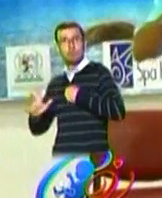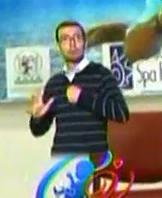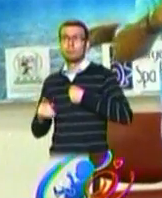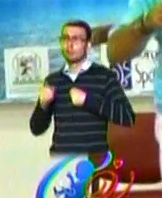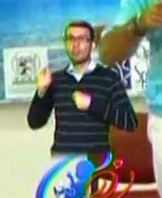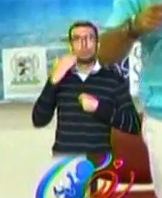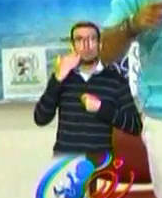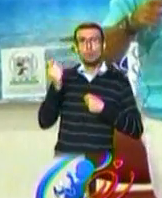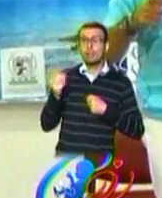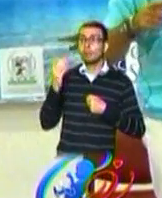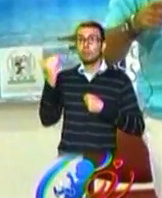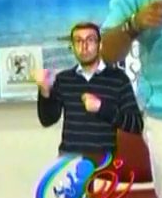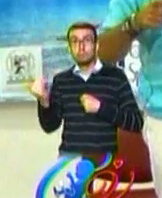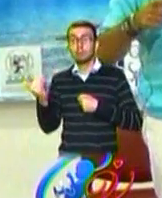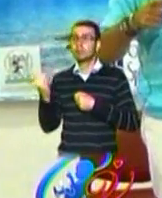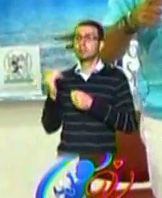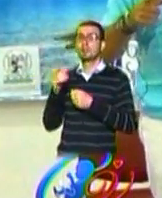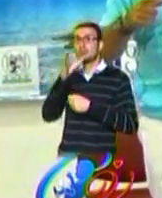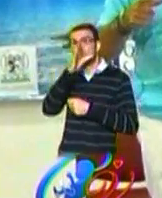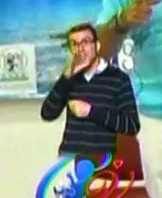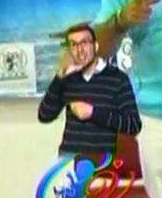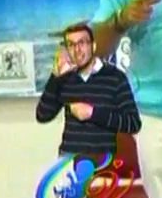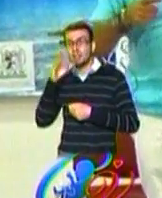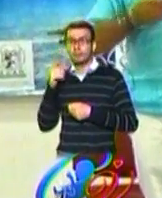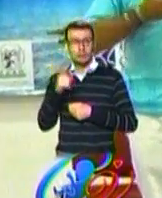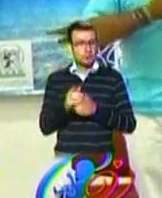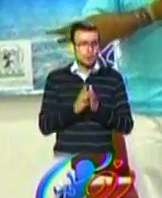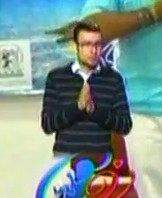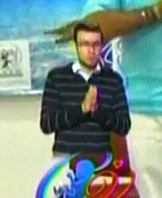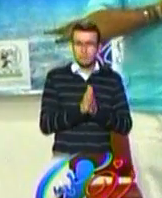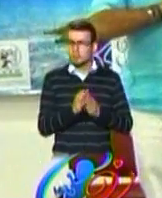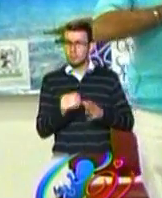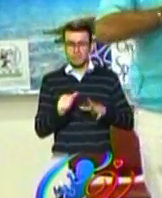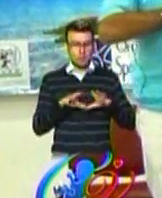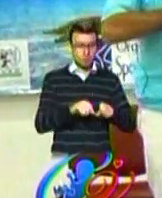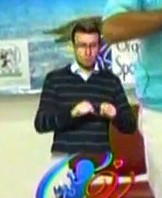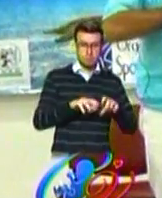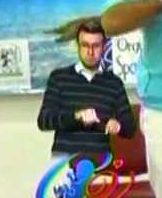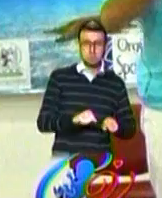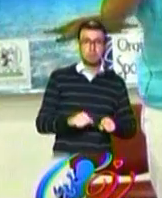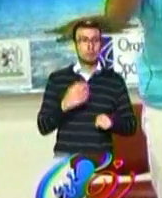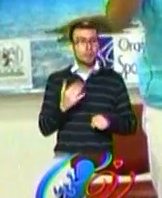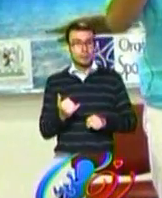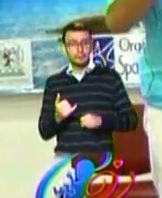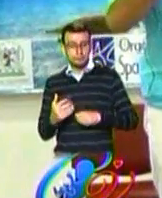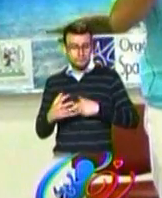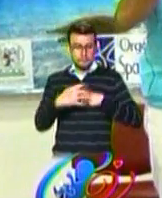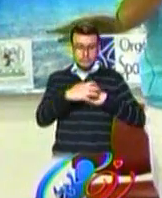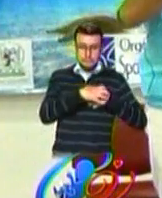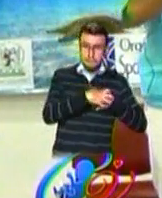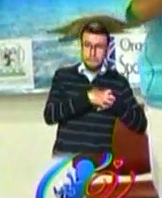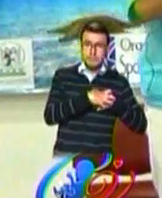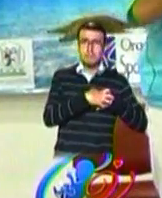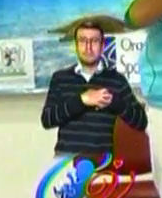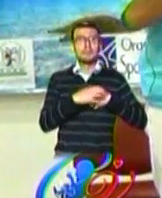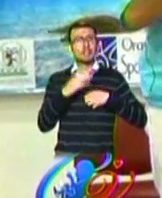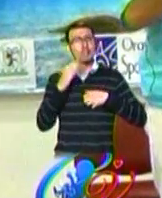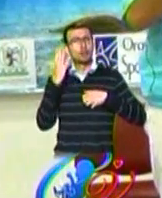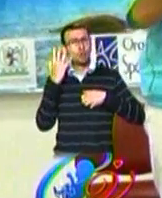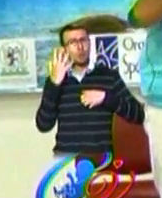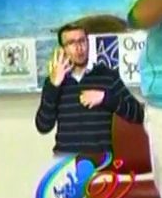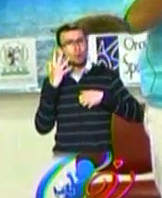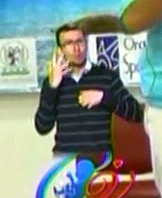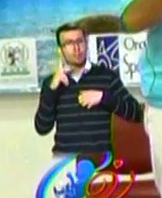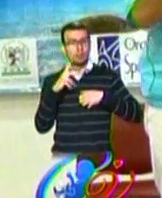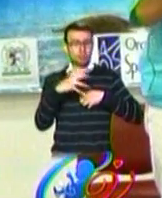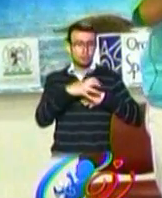un platico de barro de un matero, ella ponía su seno allí y todos los días ella visualizaba lo